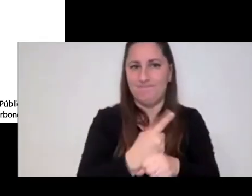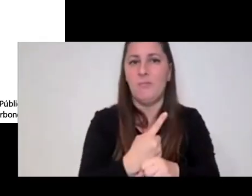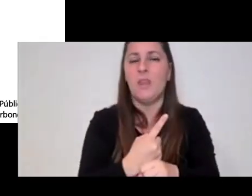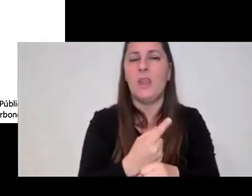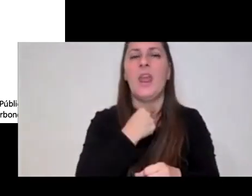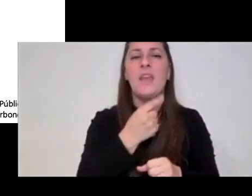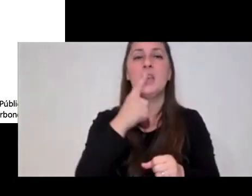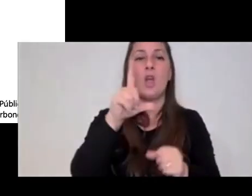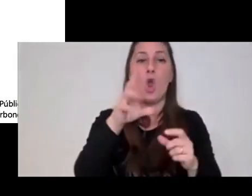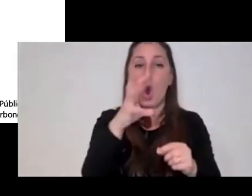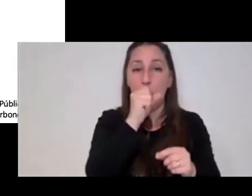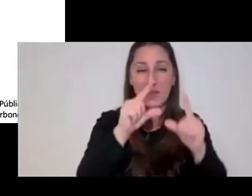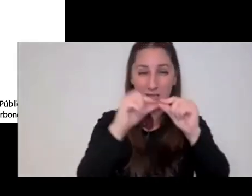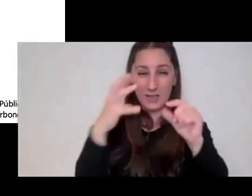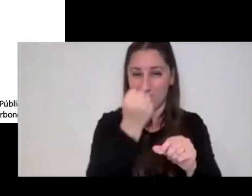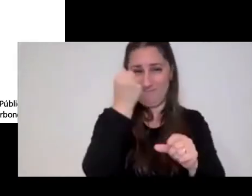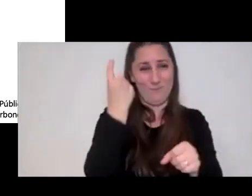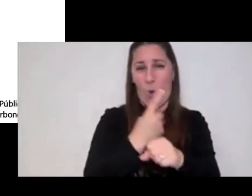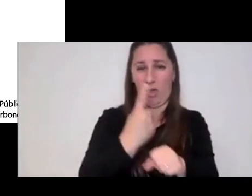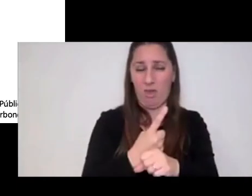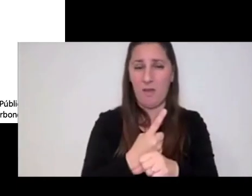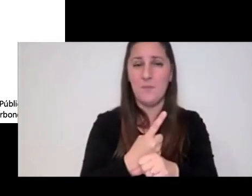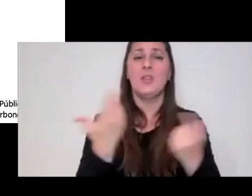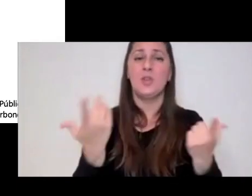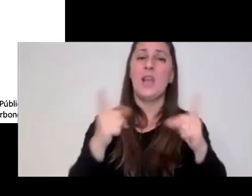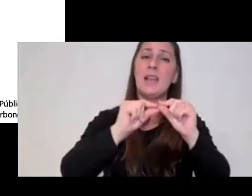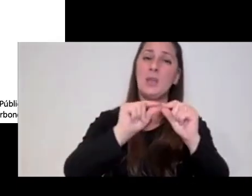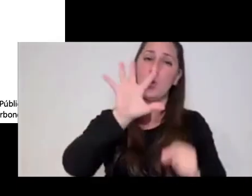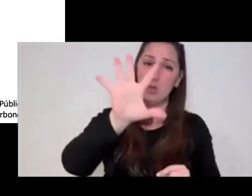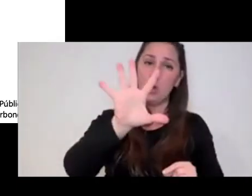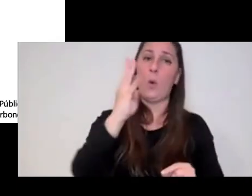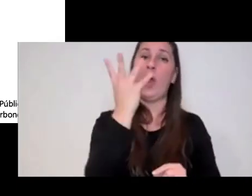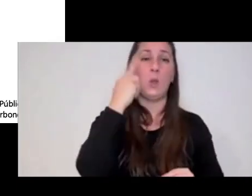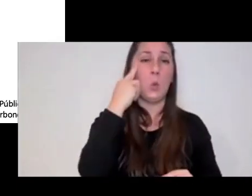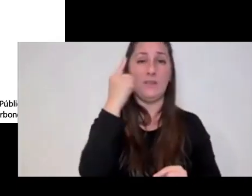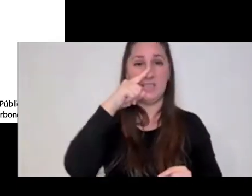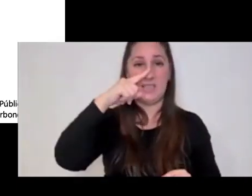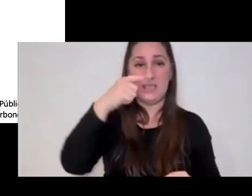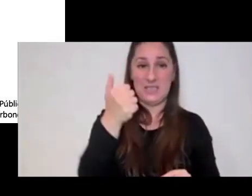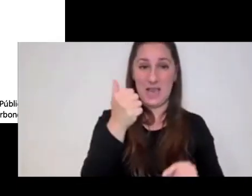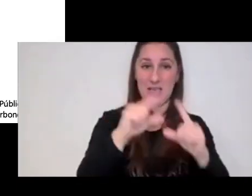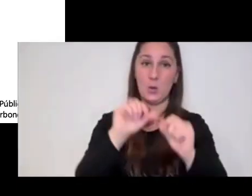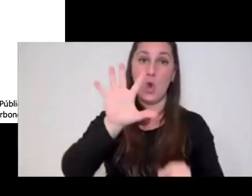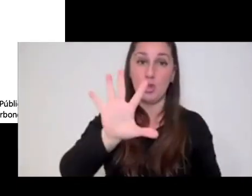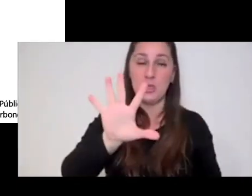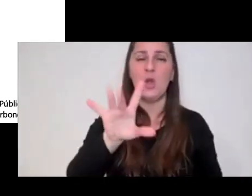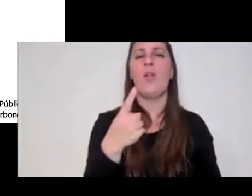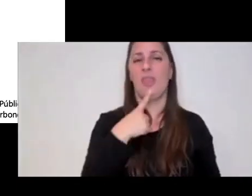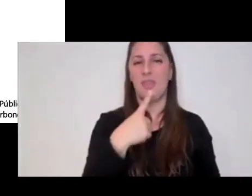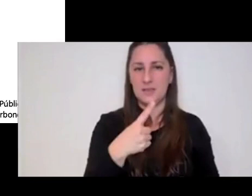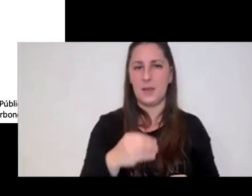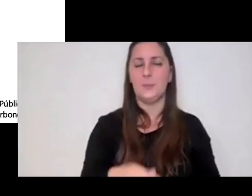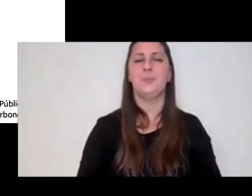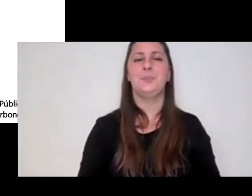obtener. Tanto es así que el artículo 5 de la 4976 habla de que, y nos permite